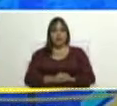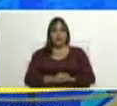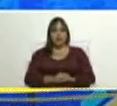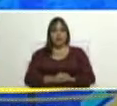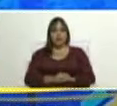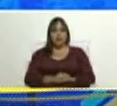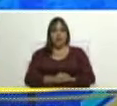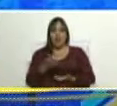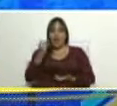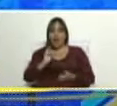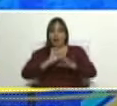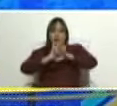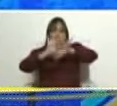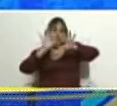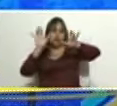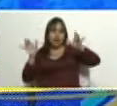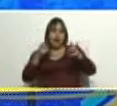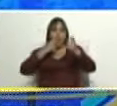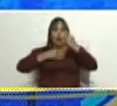de colorido